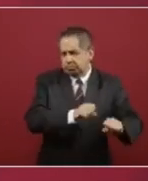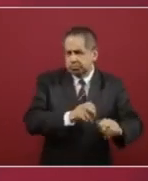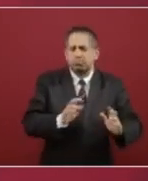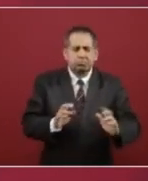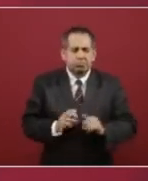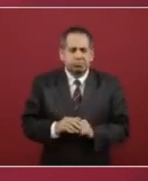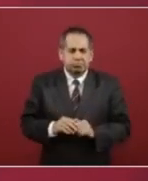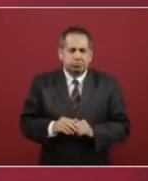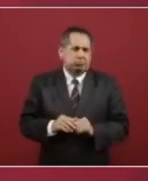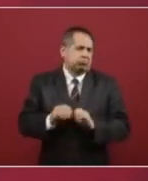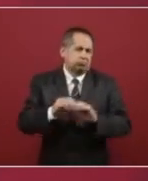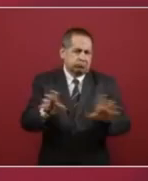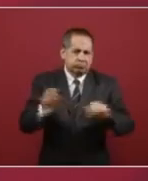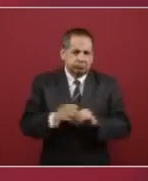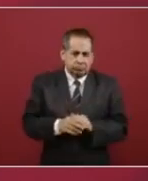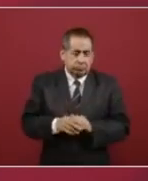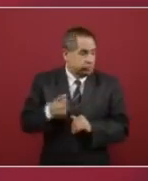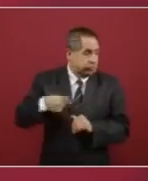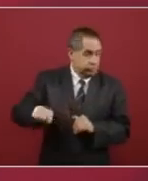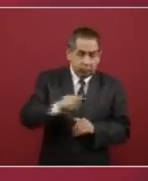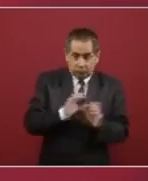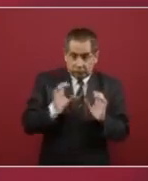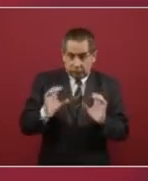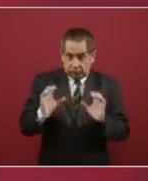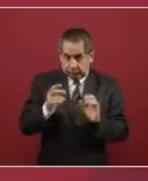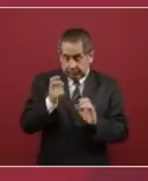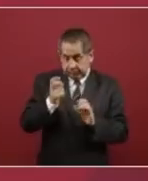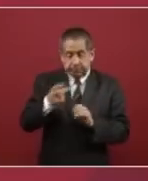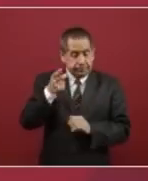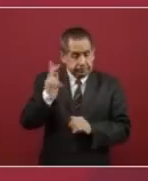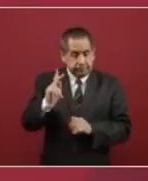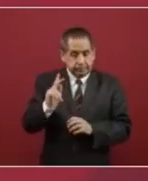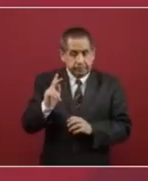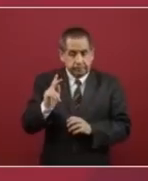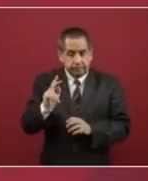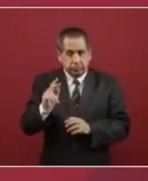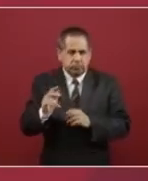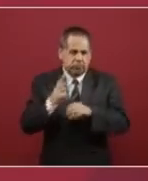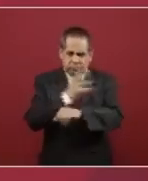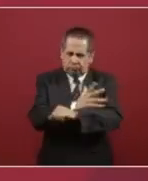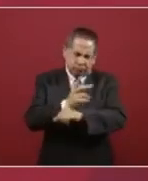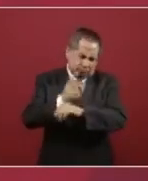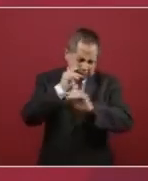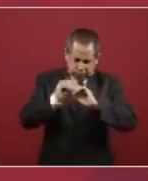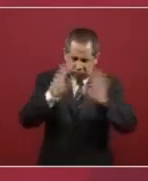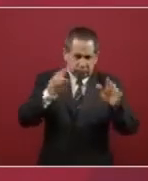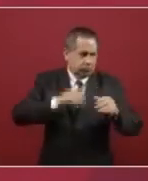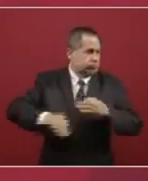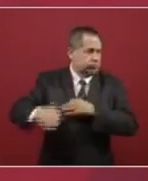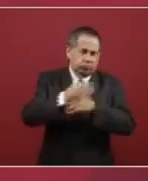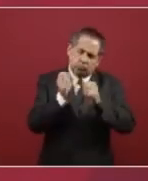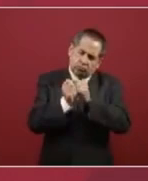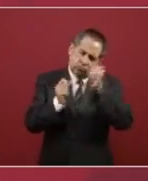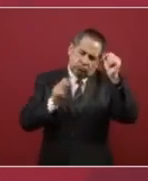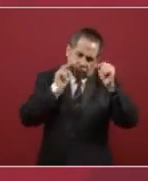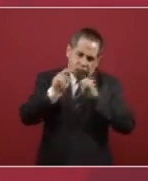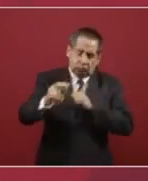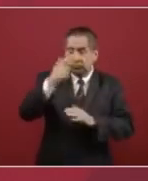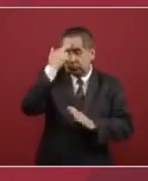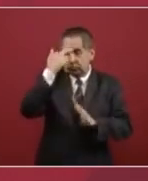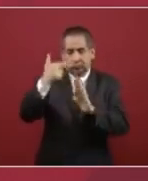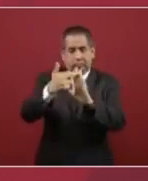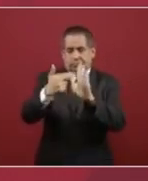Entonces, que cuidemos eso, pero que se transparente todo. La regla de oro de